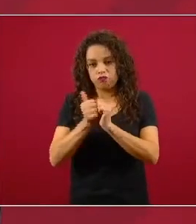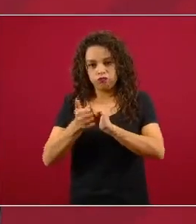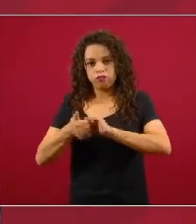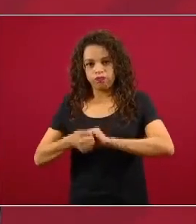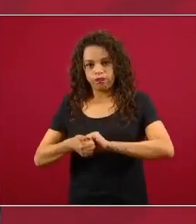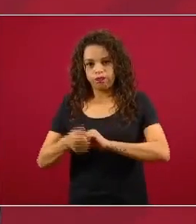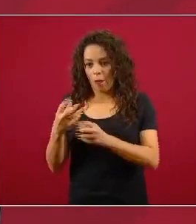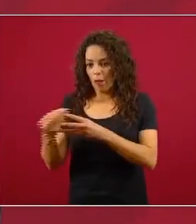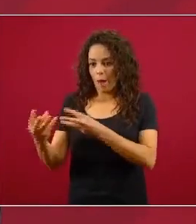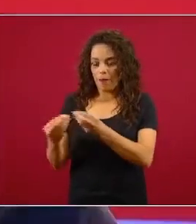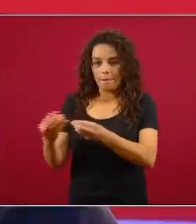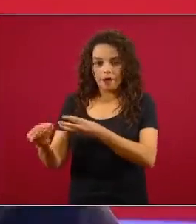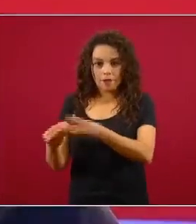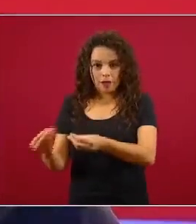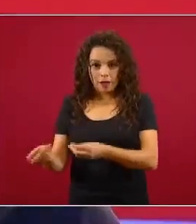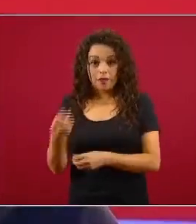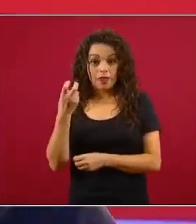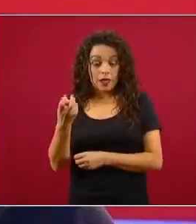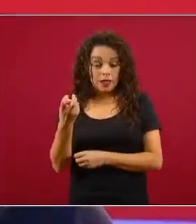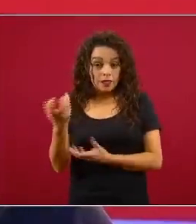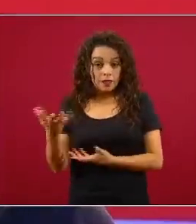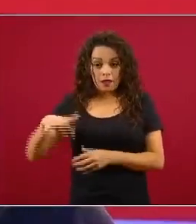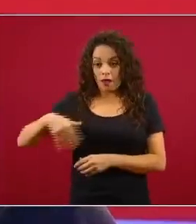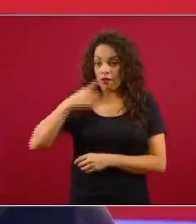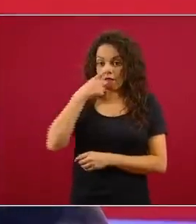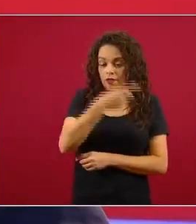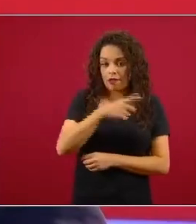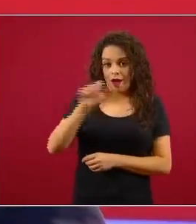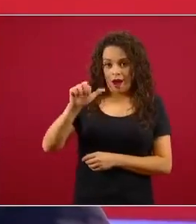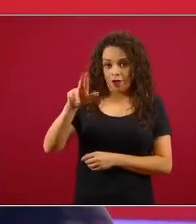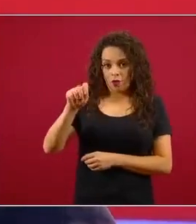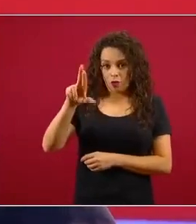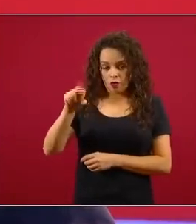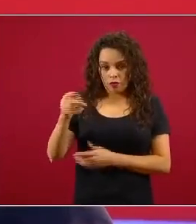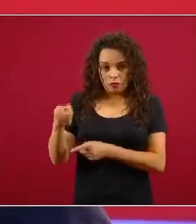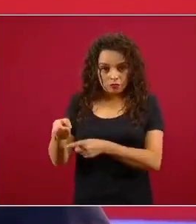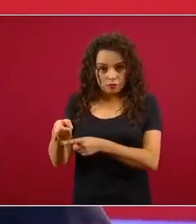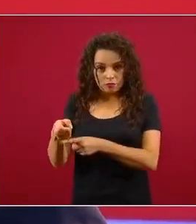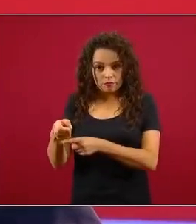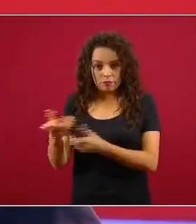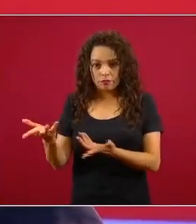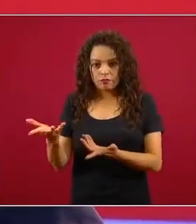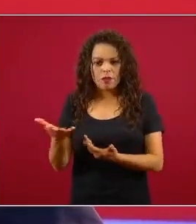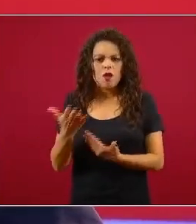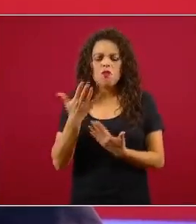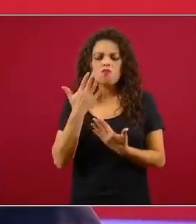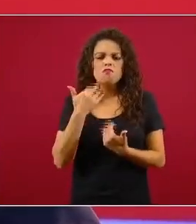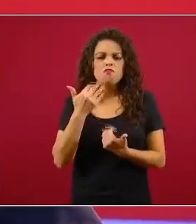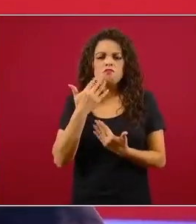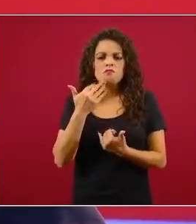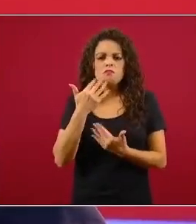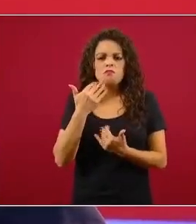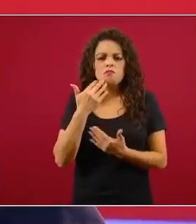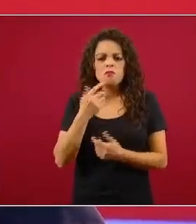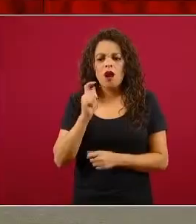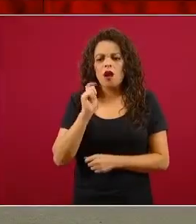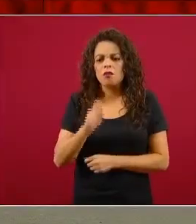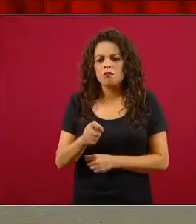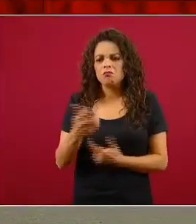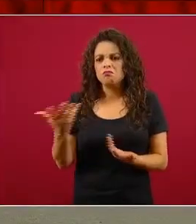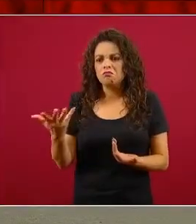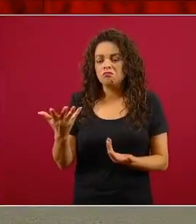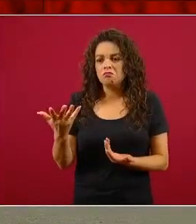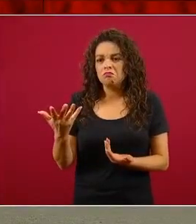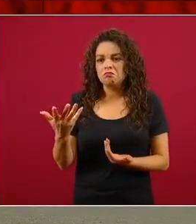las mutaciones, como bien señala Arturo, no tienen ninguna implicación, no tienen la menor